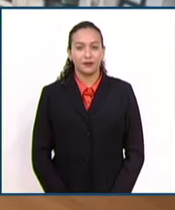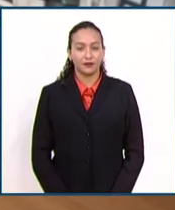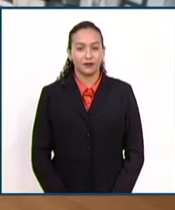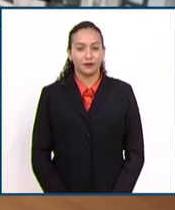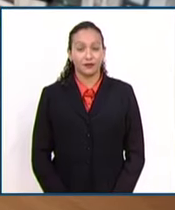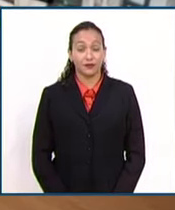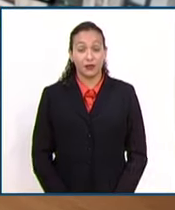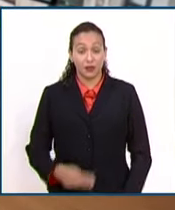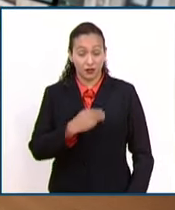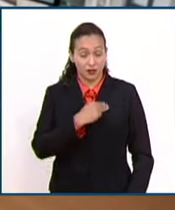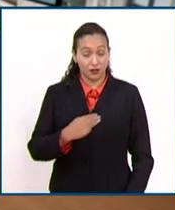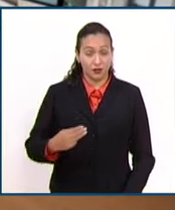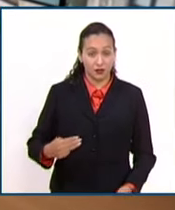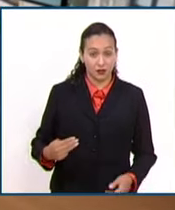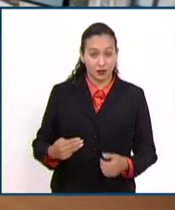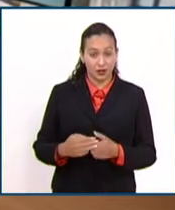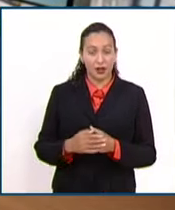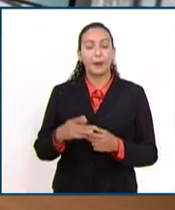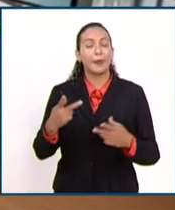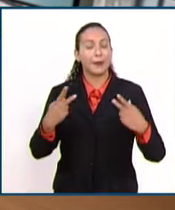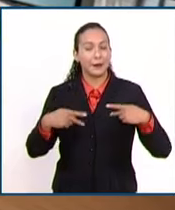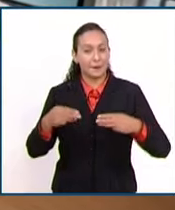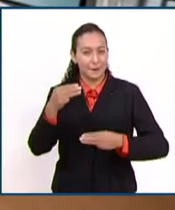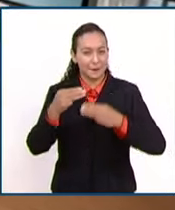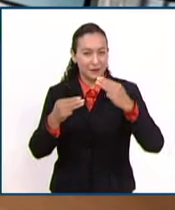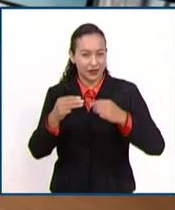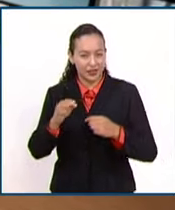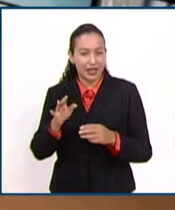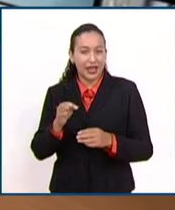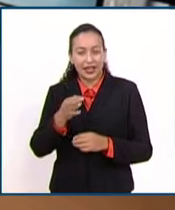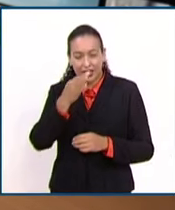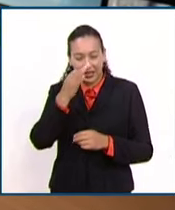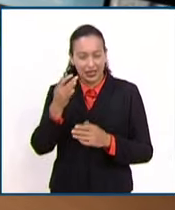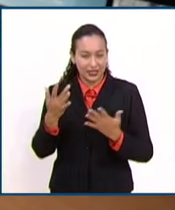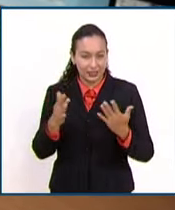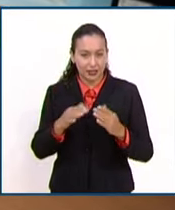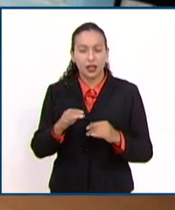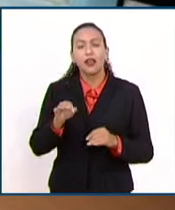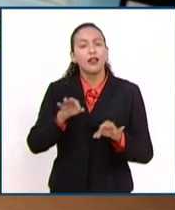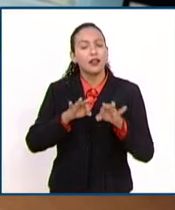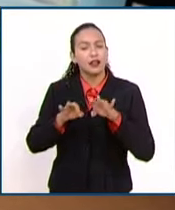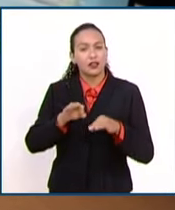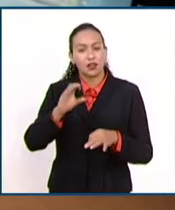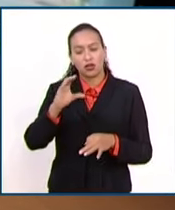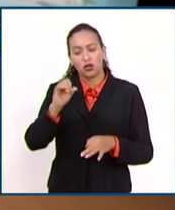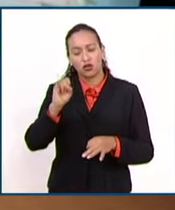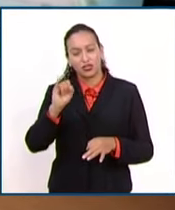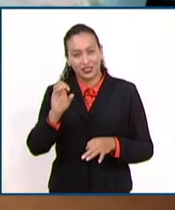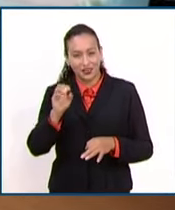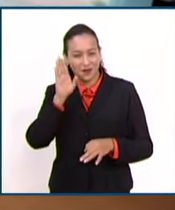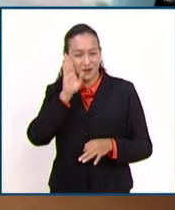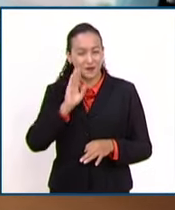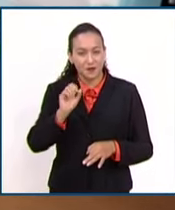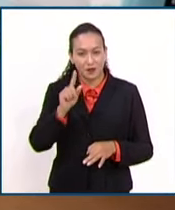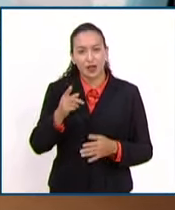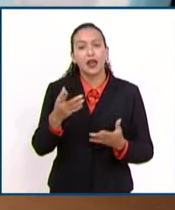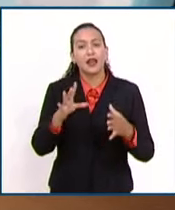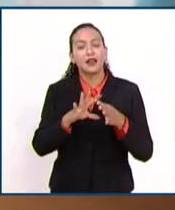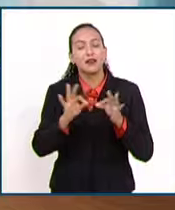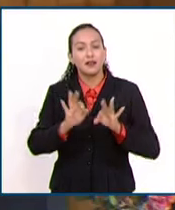Y el ministro en retiro, José Ramón Cosío Díaz, habló sobre la importancia de incorporar a las sentencias el conocimiento